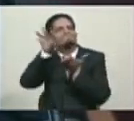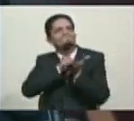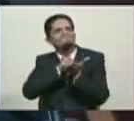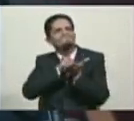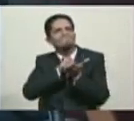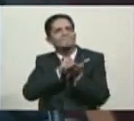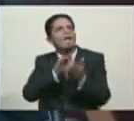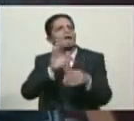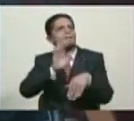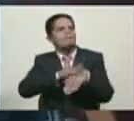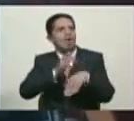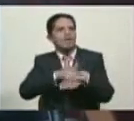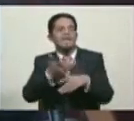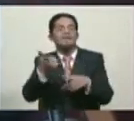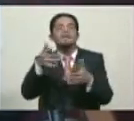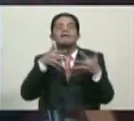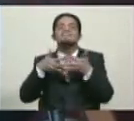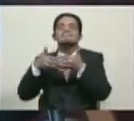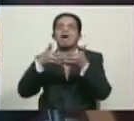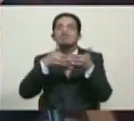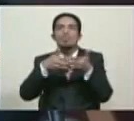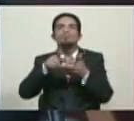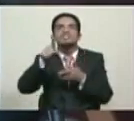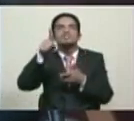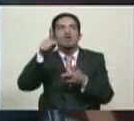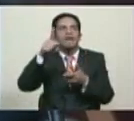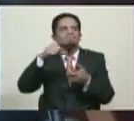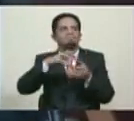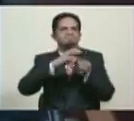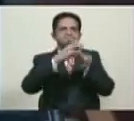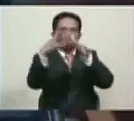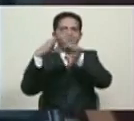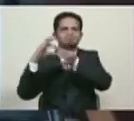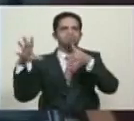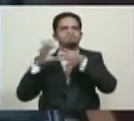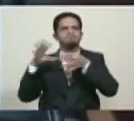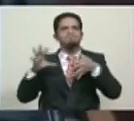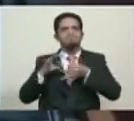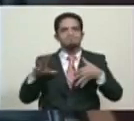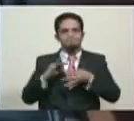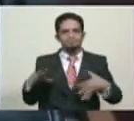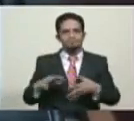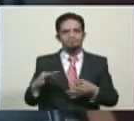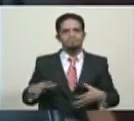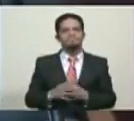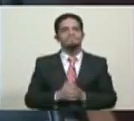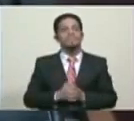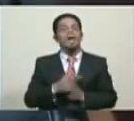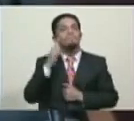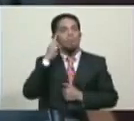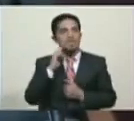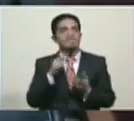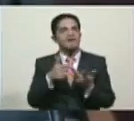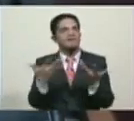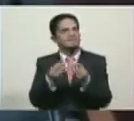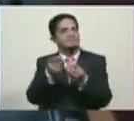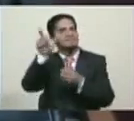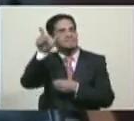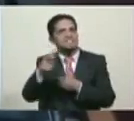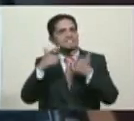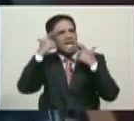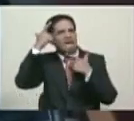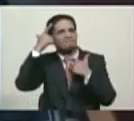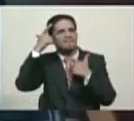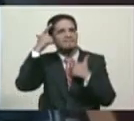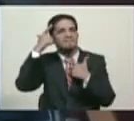de fragmentación territorial planificadas por los hacedores de la guerra en el mundo. Bolívar y Chávez nunca fueron convenientes